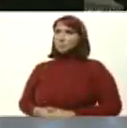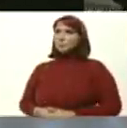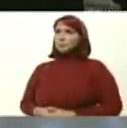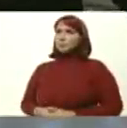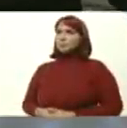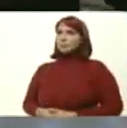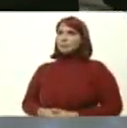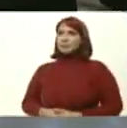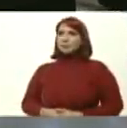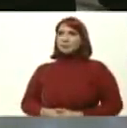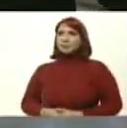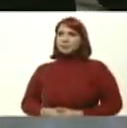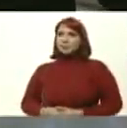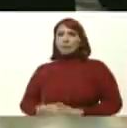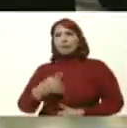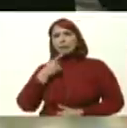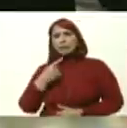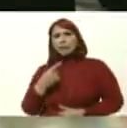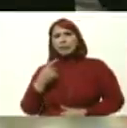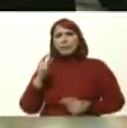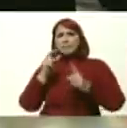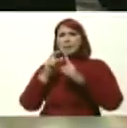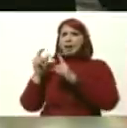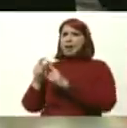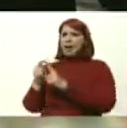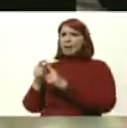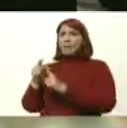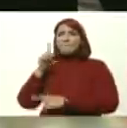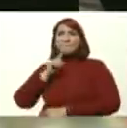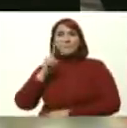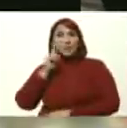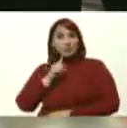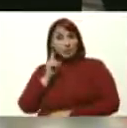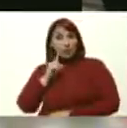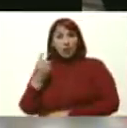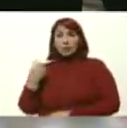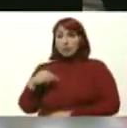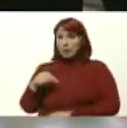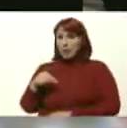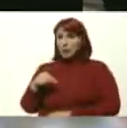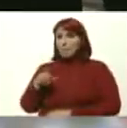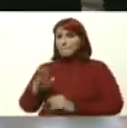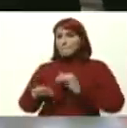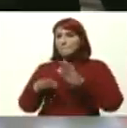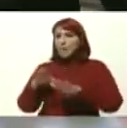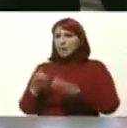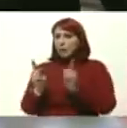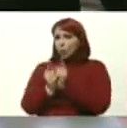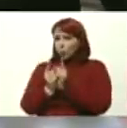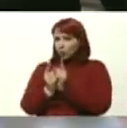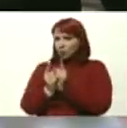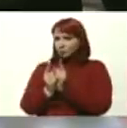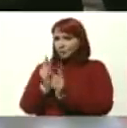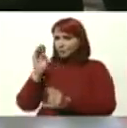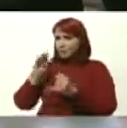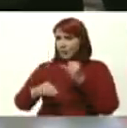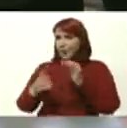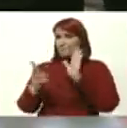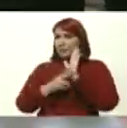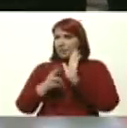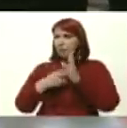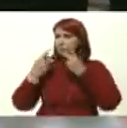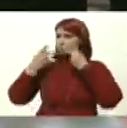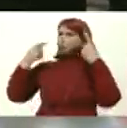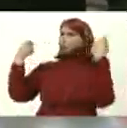Presidente, reza el dicho popular que la mentira tiene patas cortas y que al final la verdad siempre